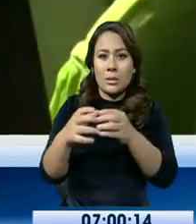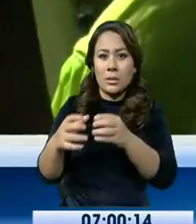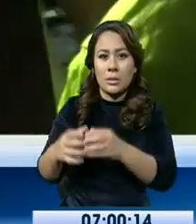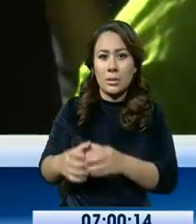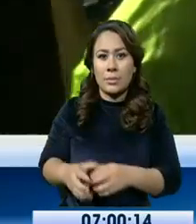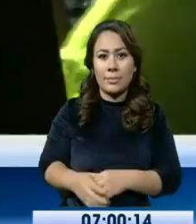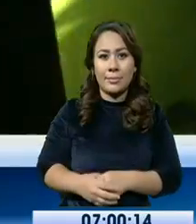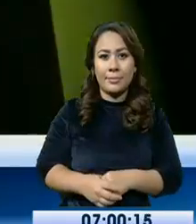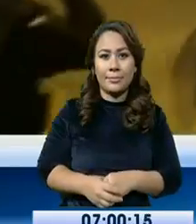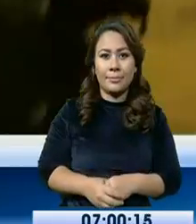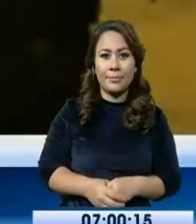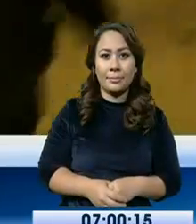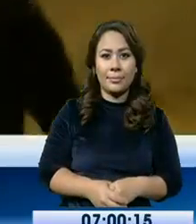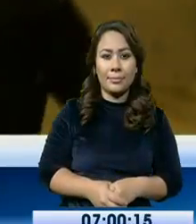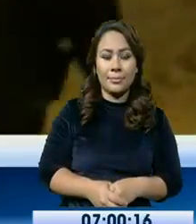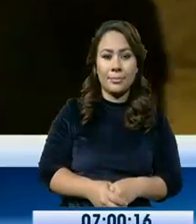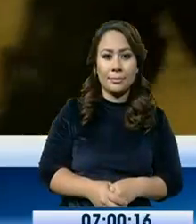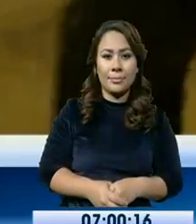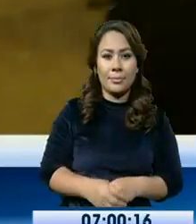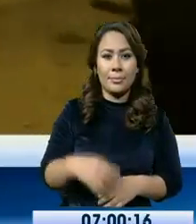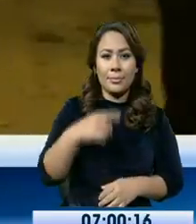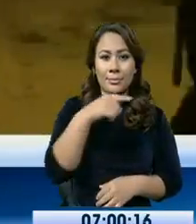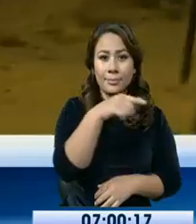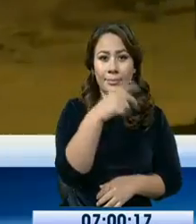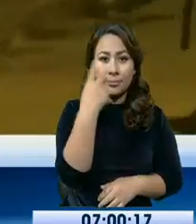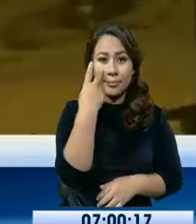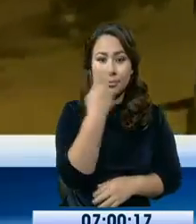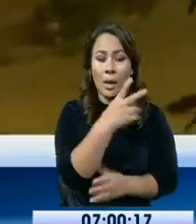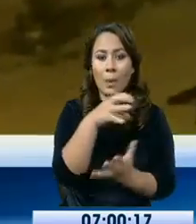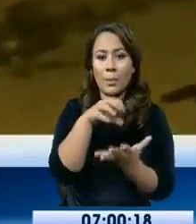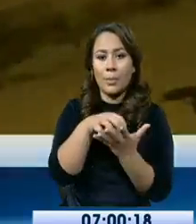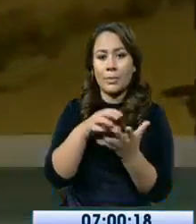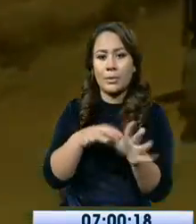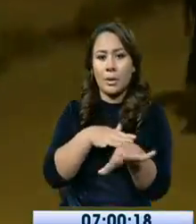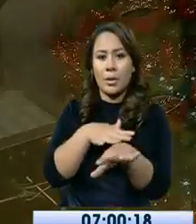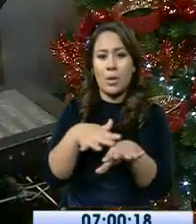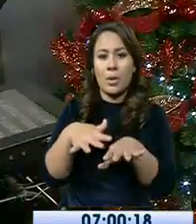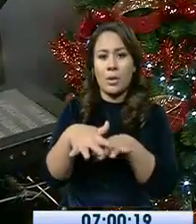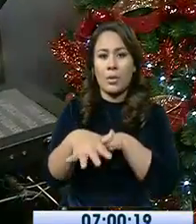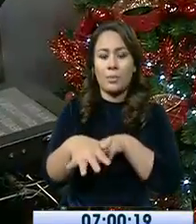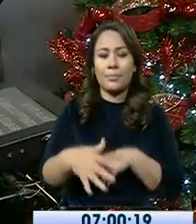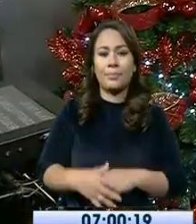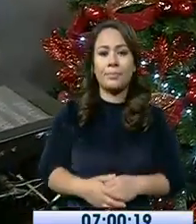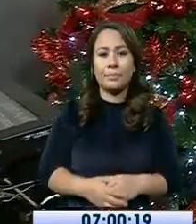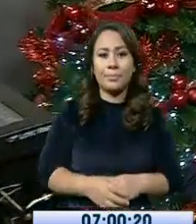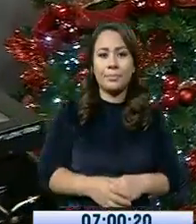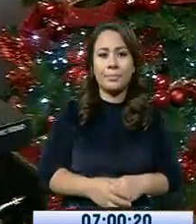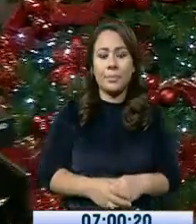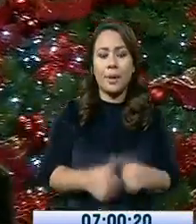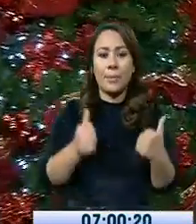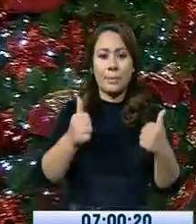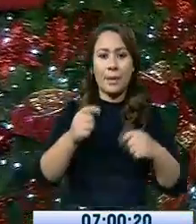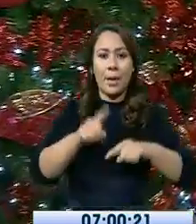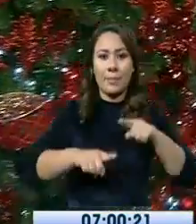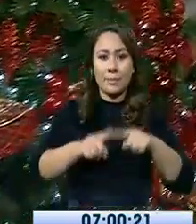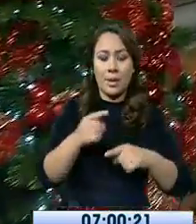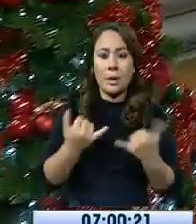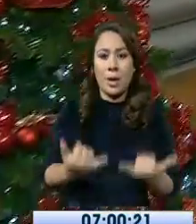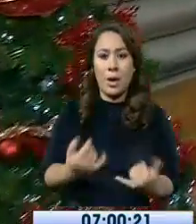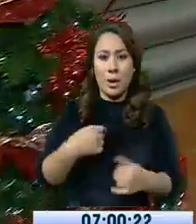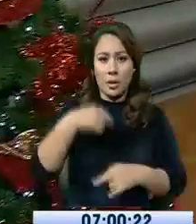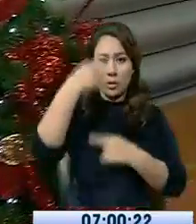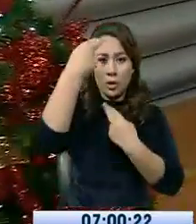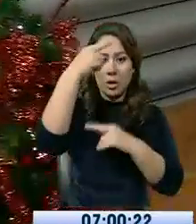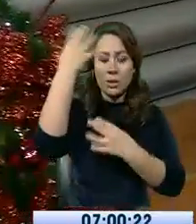conexos. Desde Los Ríos, informó Odette Camacho. Bien, amigos, y revisemos ahora la